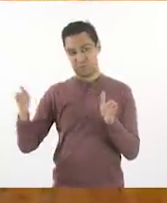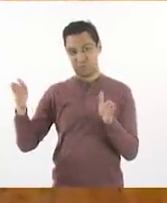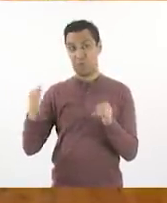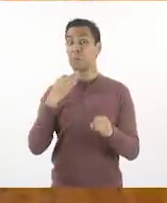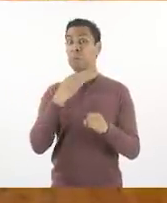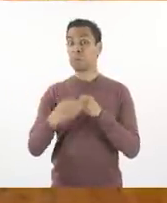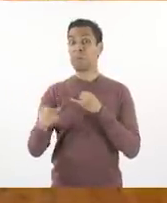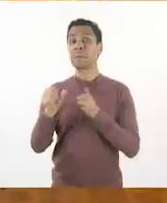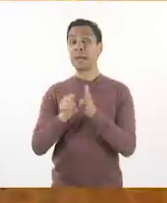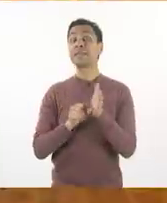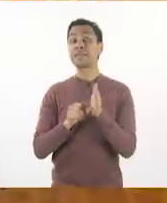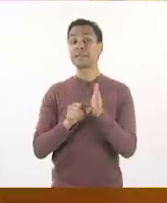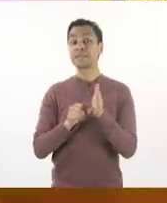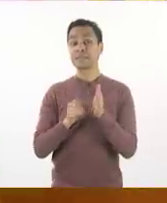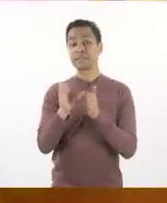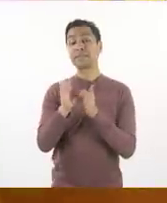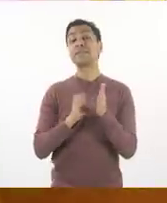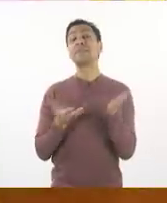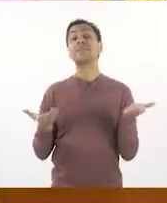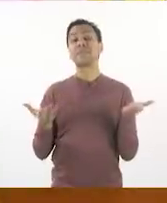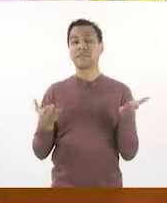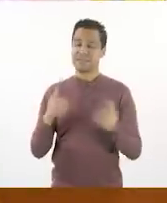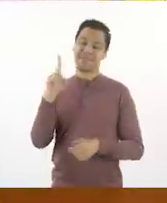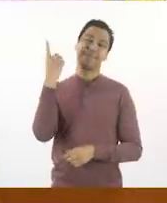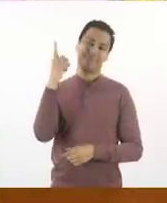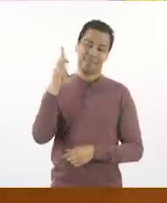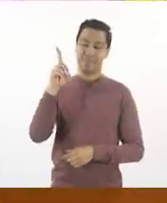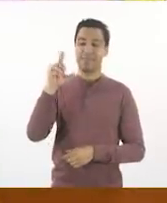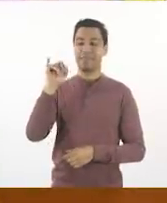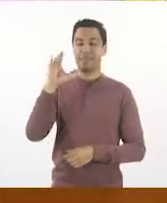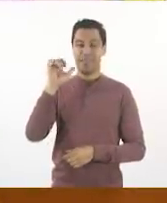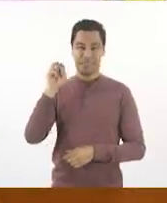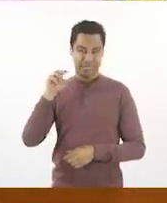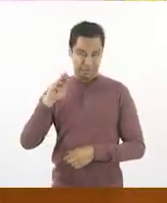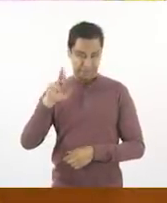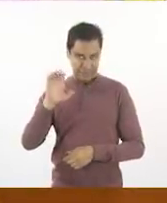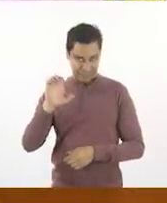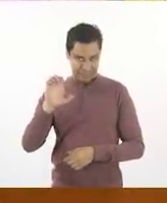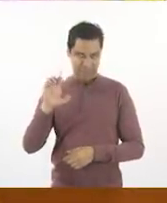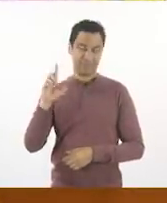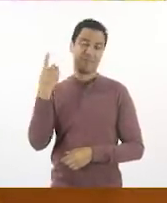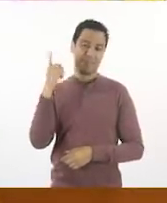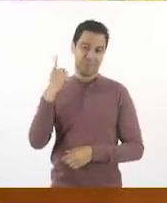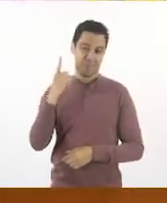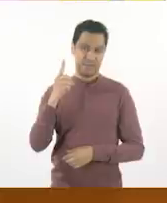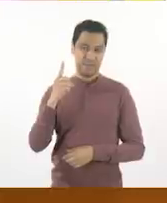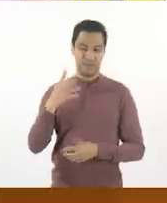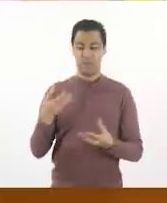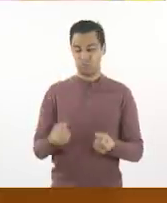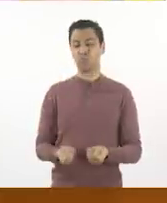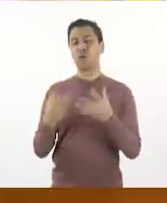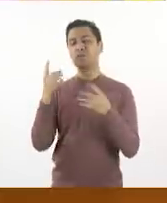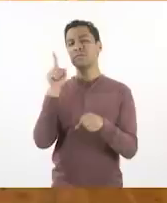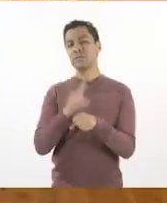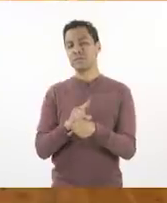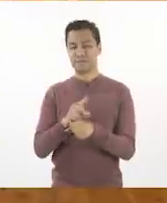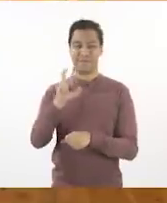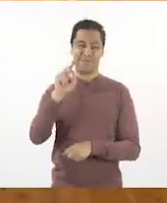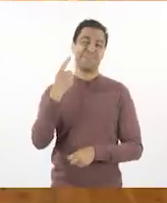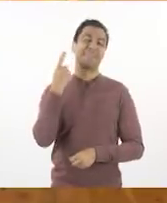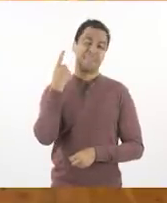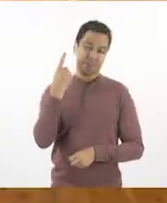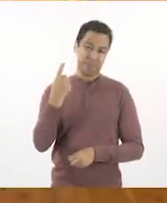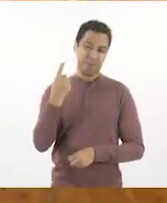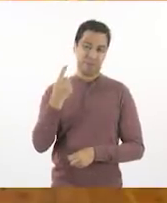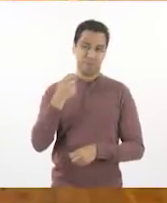mes? Diciembre. Diciembre. También tiene 31 días. 31 días. Ya vimos que el